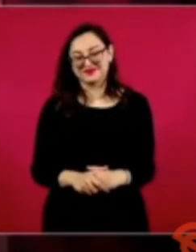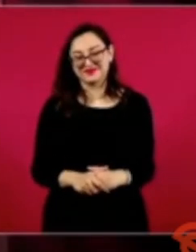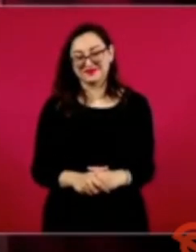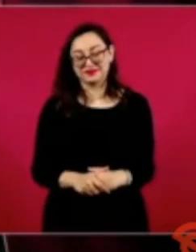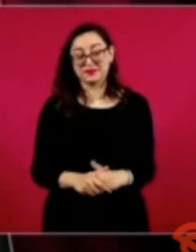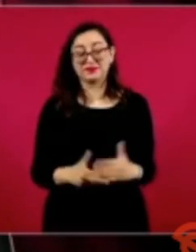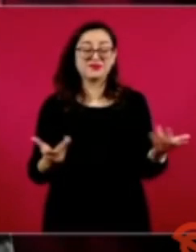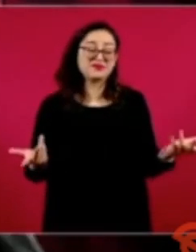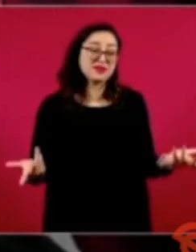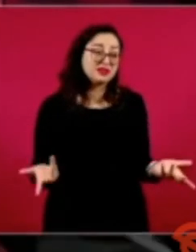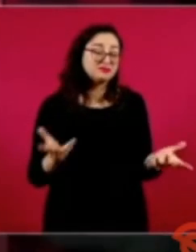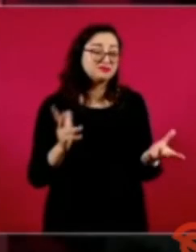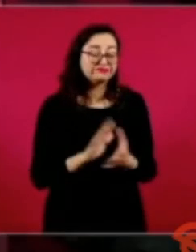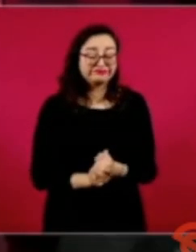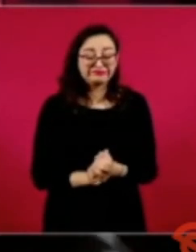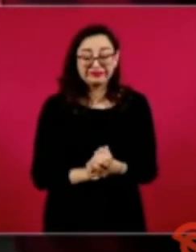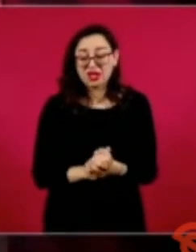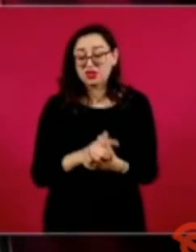Me lo piden y